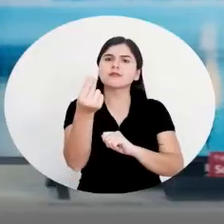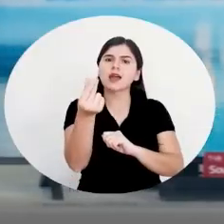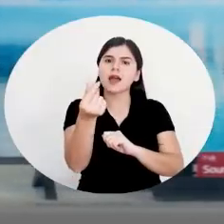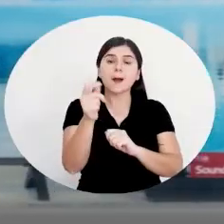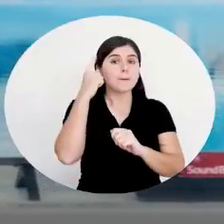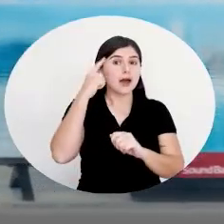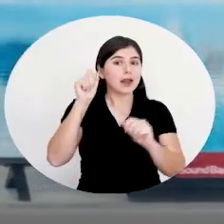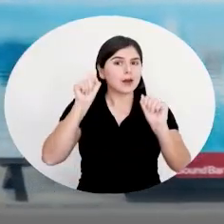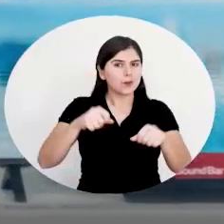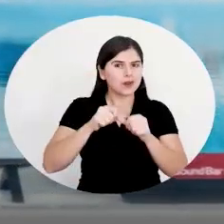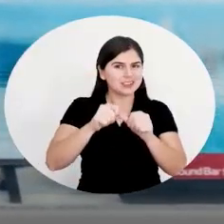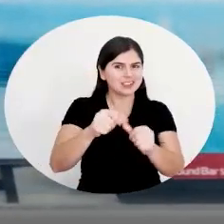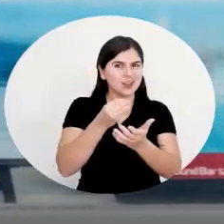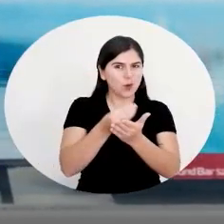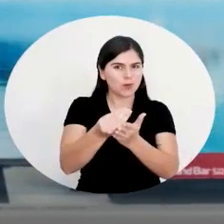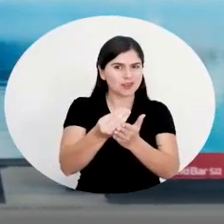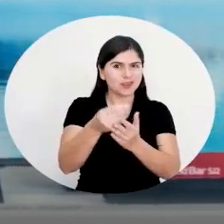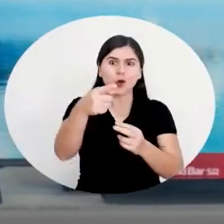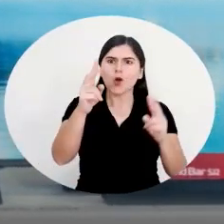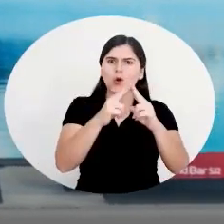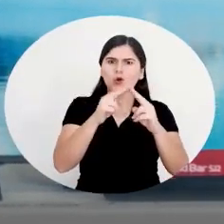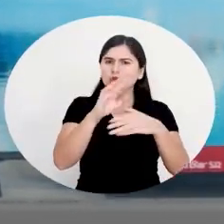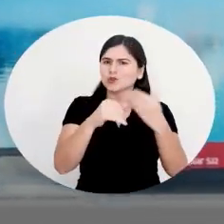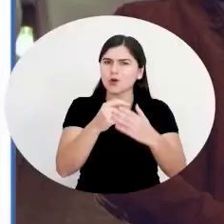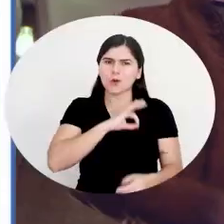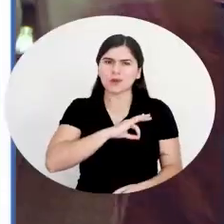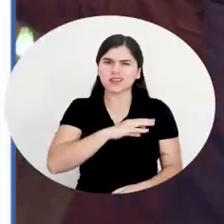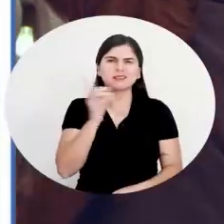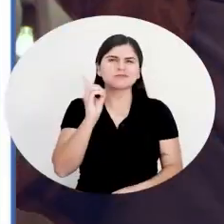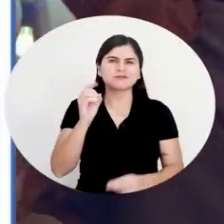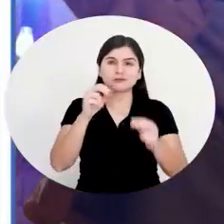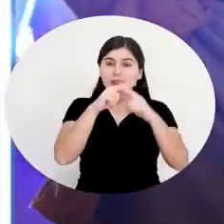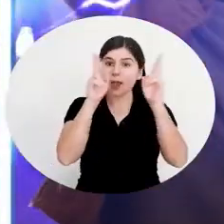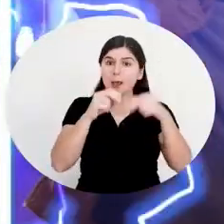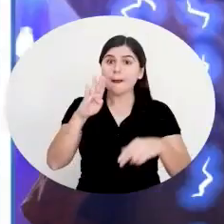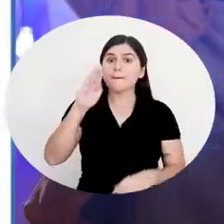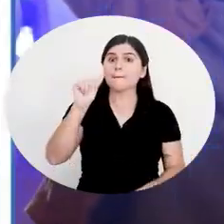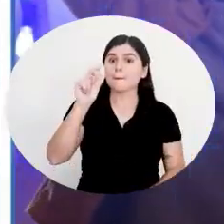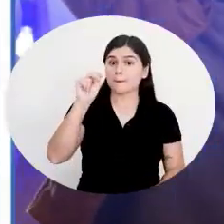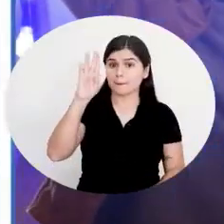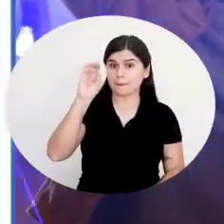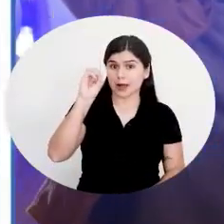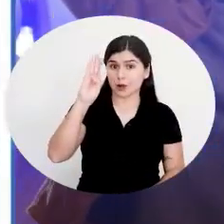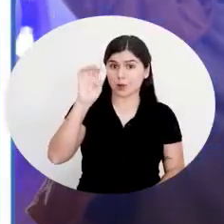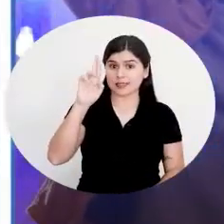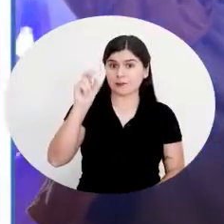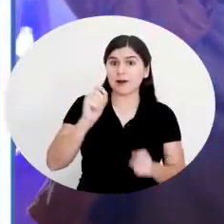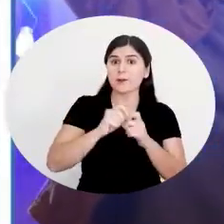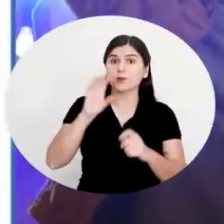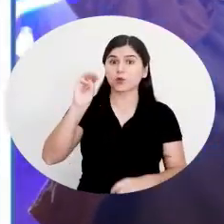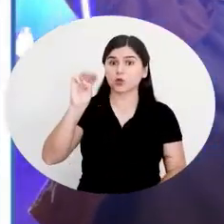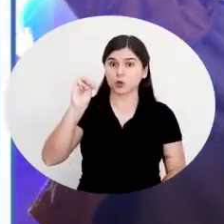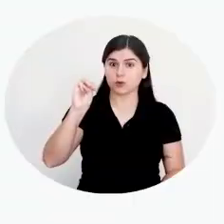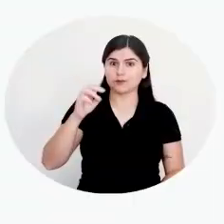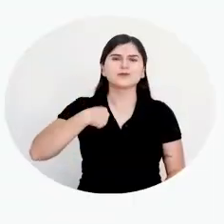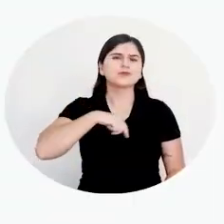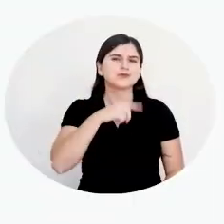puede convertirlos en dinero para compras. Conozca todos los beneficios en